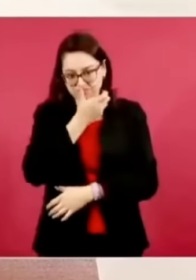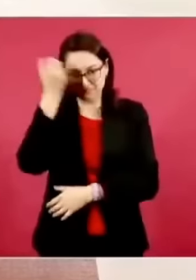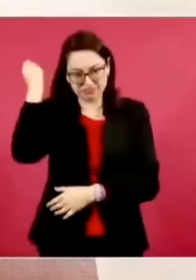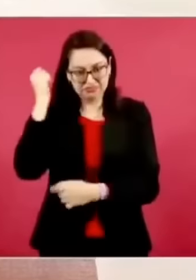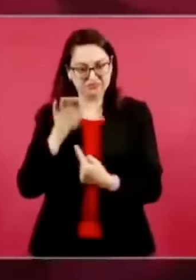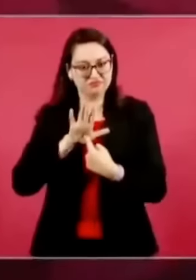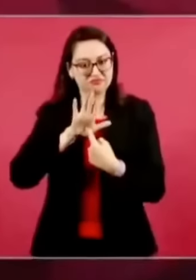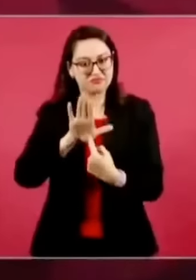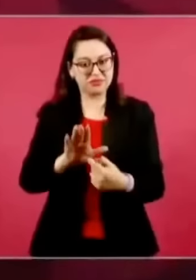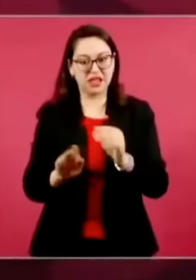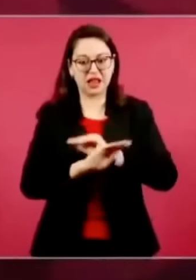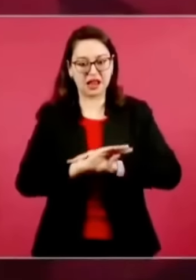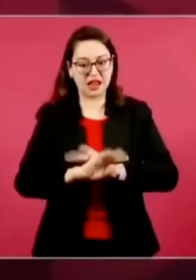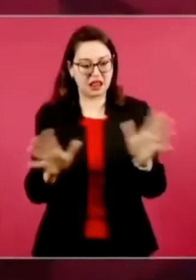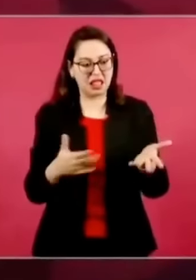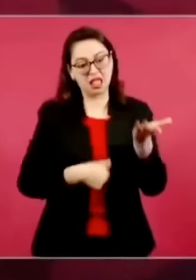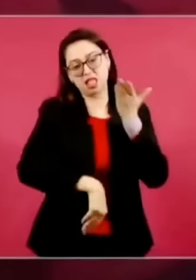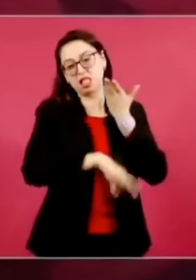Todo tiene una explicación.